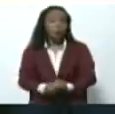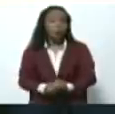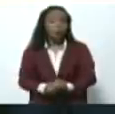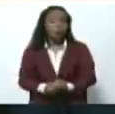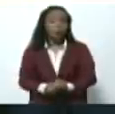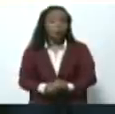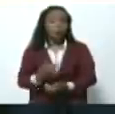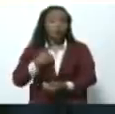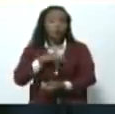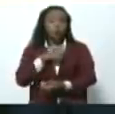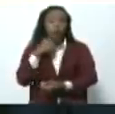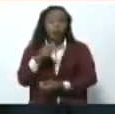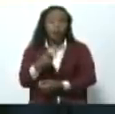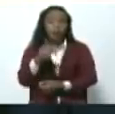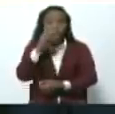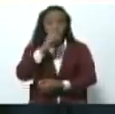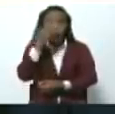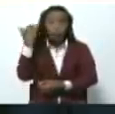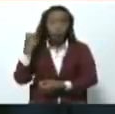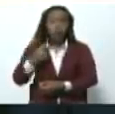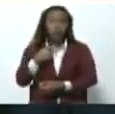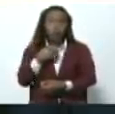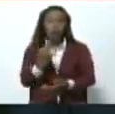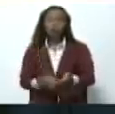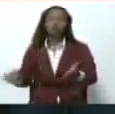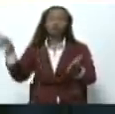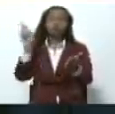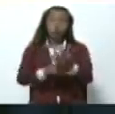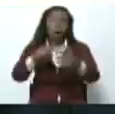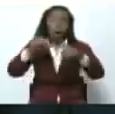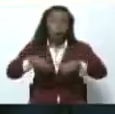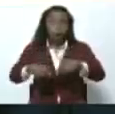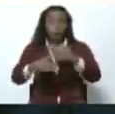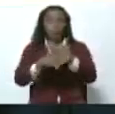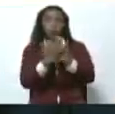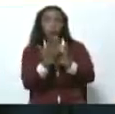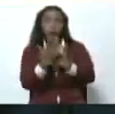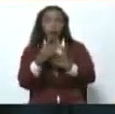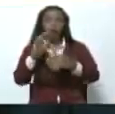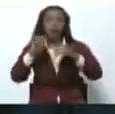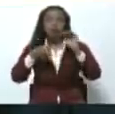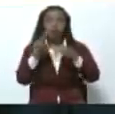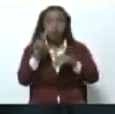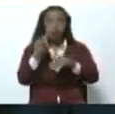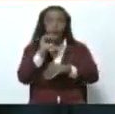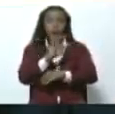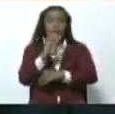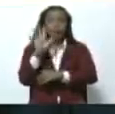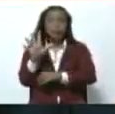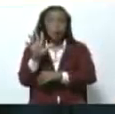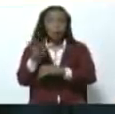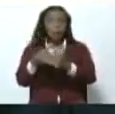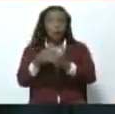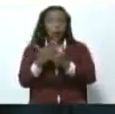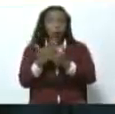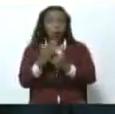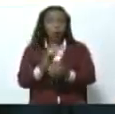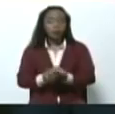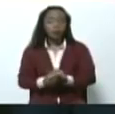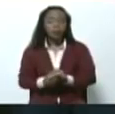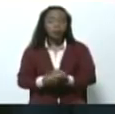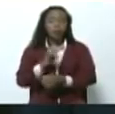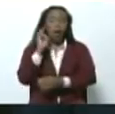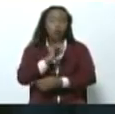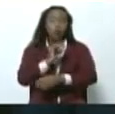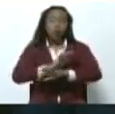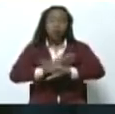Lo dijimos el año pasado y yo lo reitero en esta madrugada, siendo las 12:45 de la madrugada del lunes